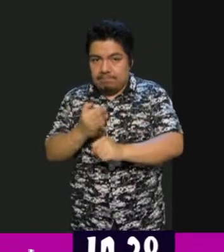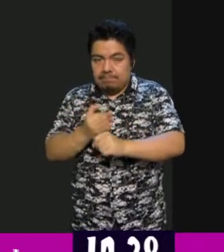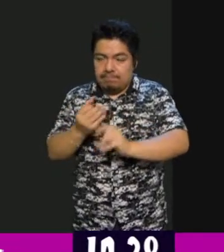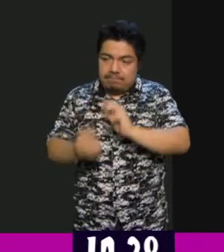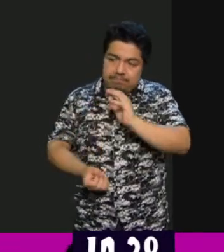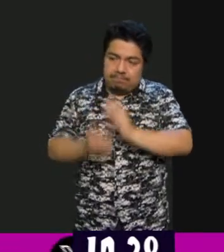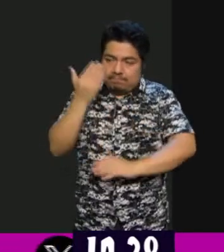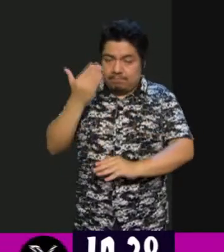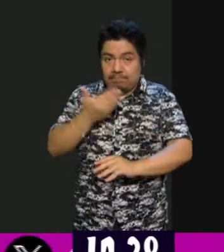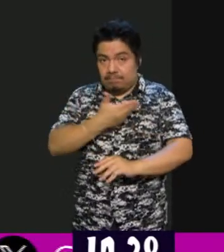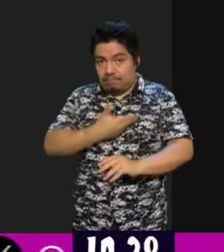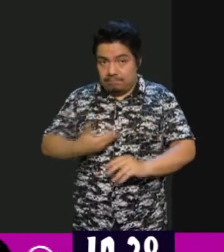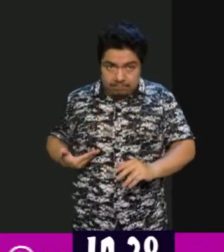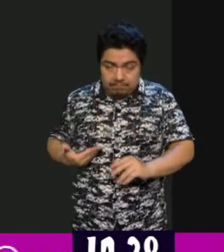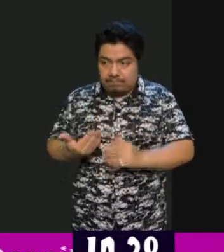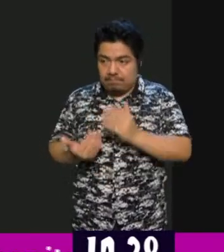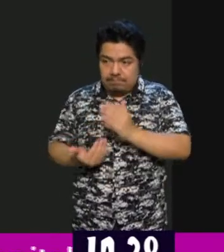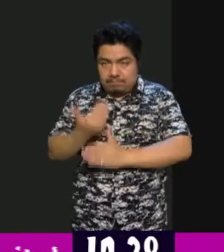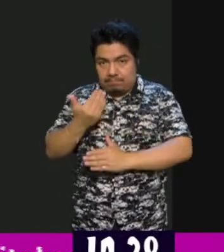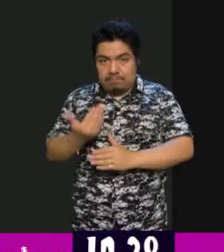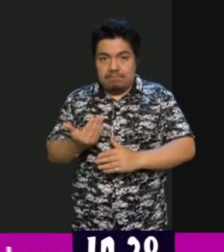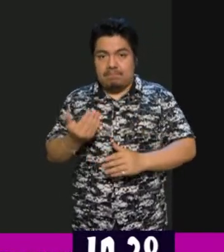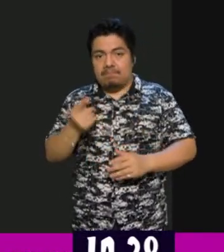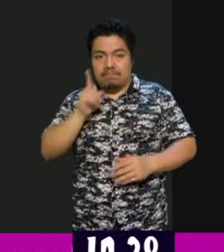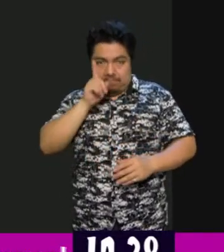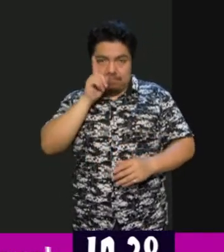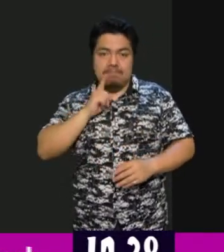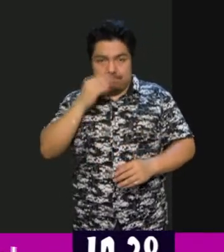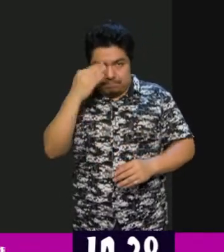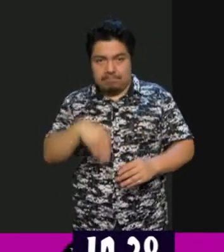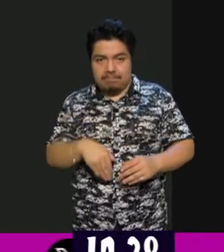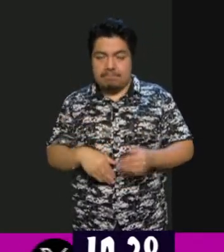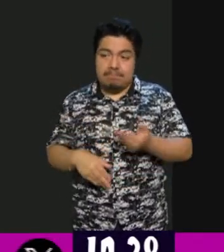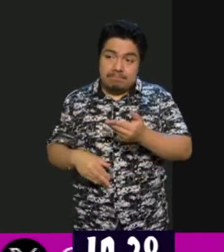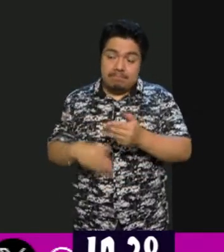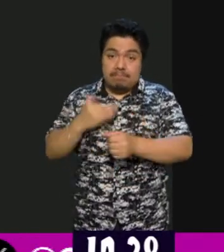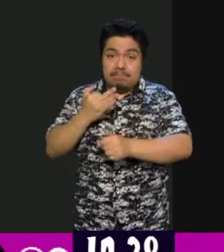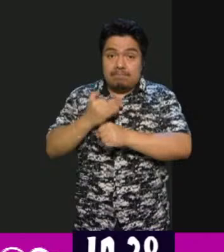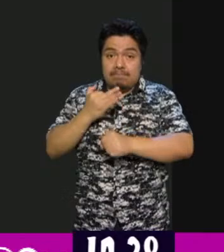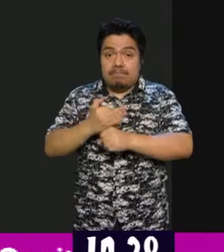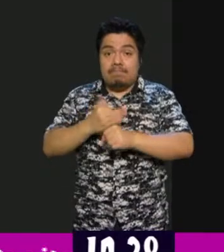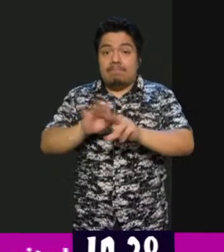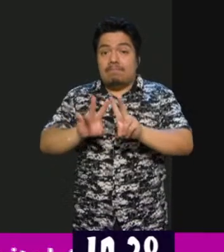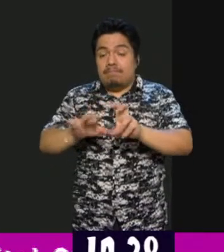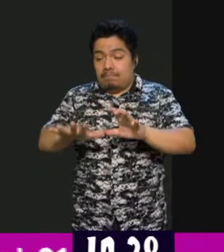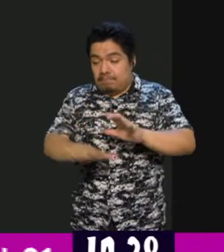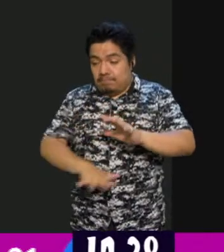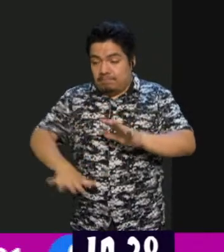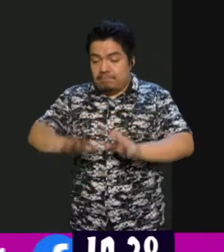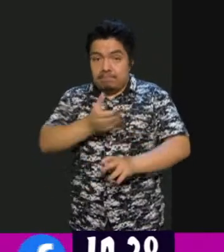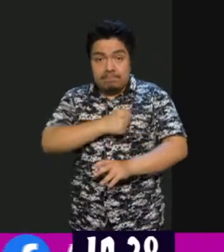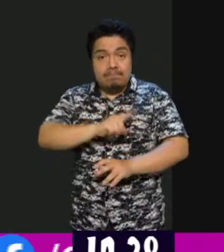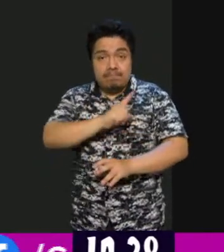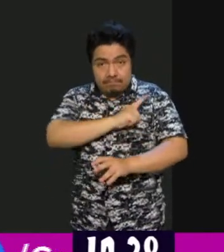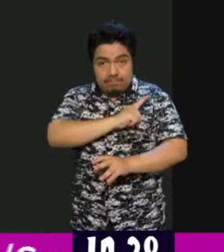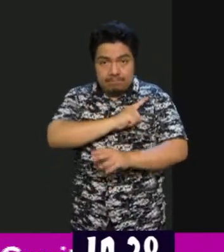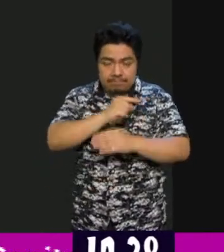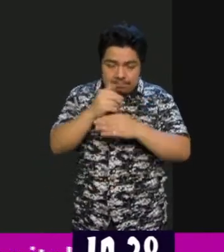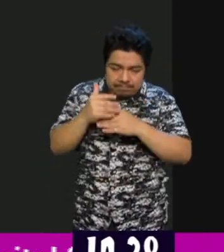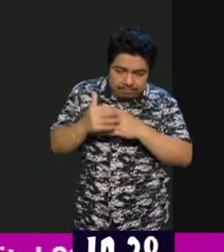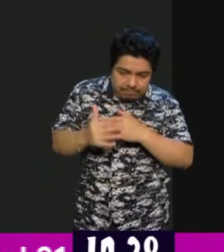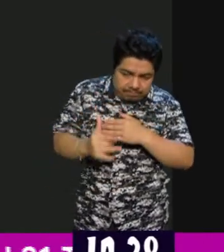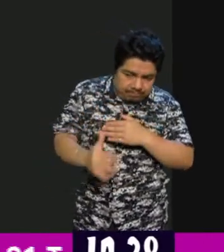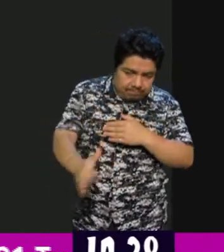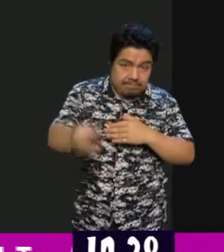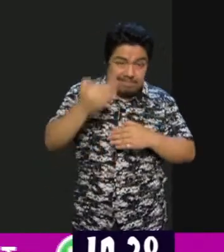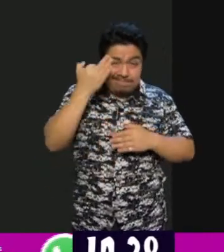nuevo presidente de la República, que será mujer obviamente, pues está el tema del sector salud, que por mucho tiempo ha